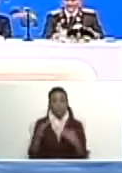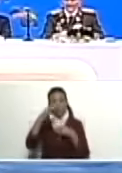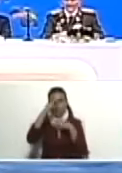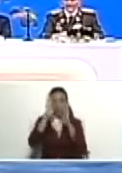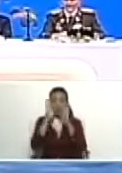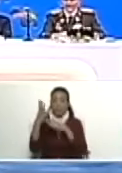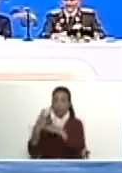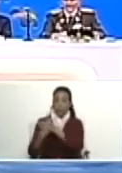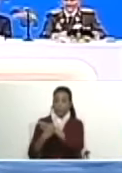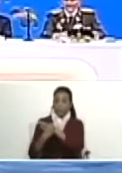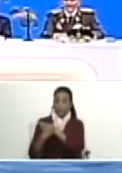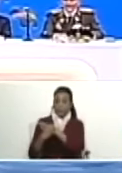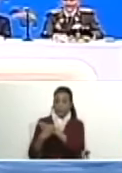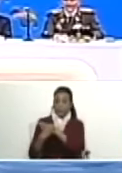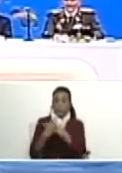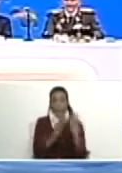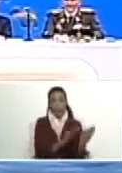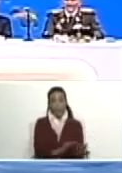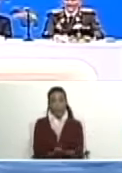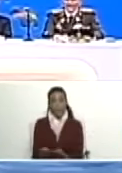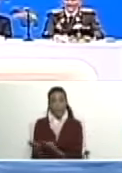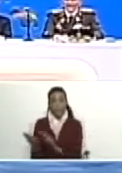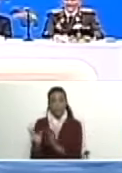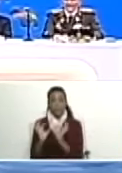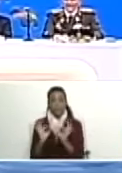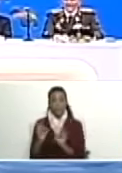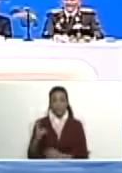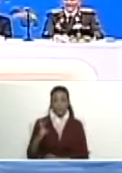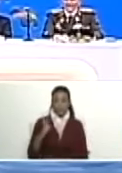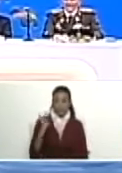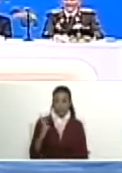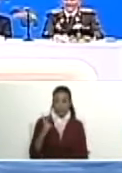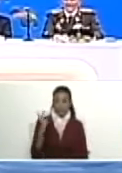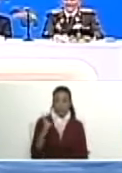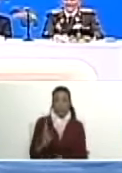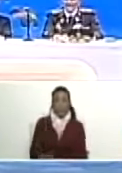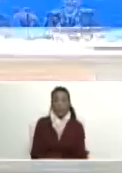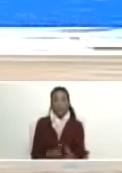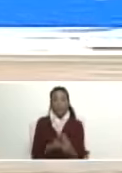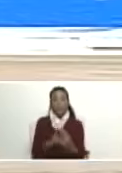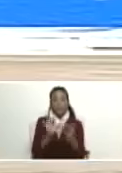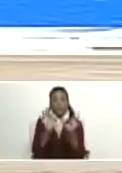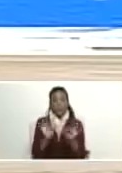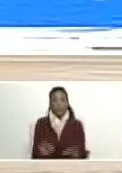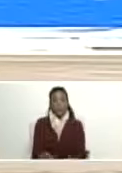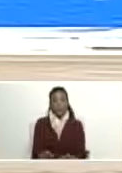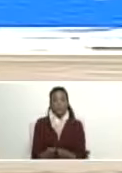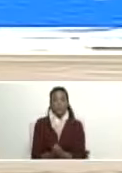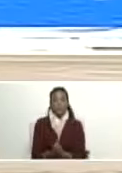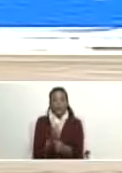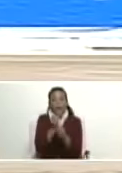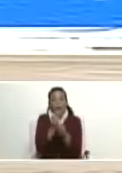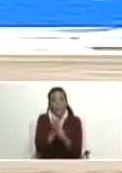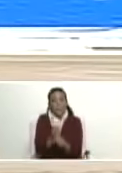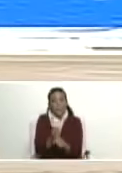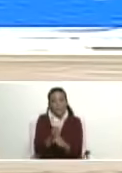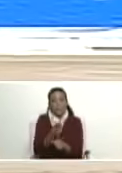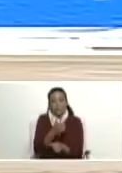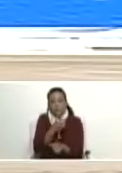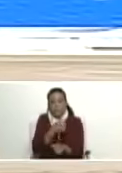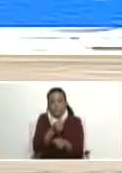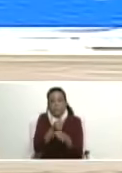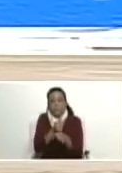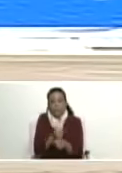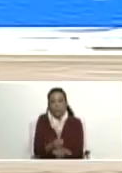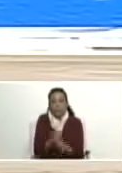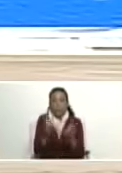atendido esta invitación para este encuentro tan especial